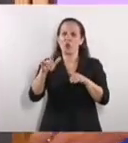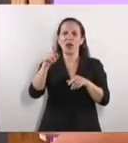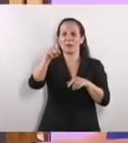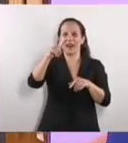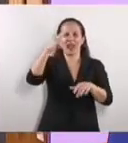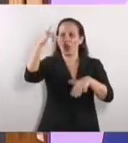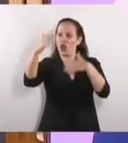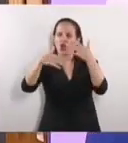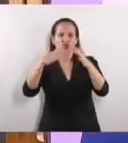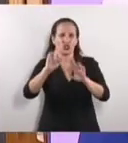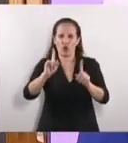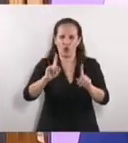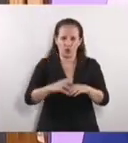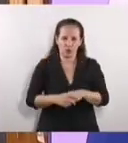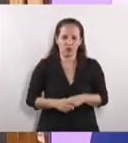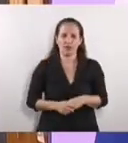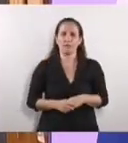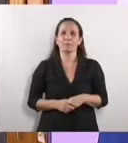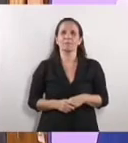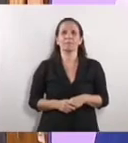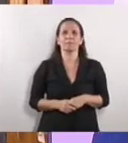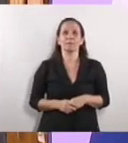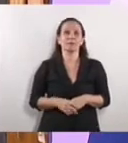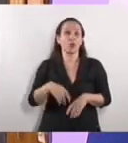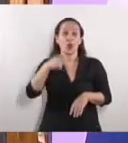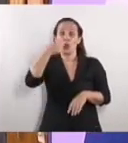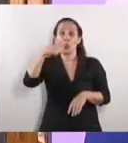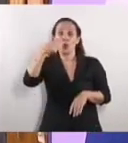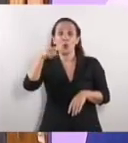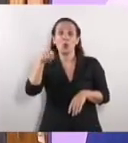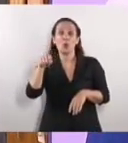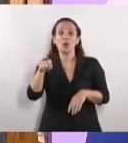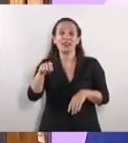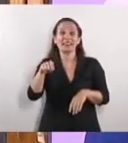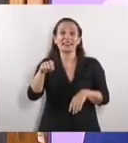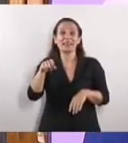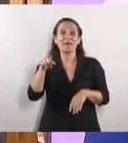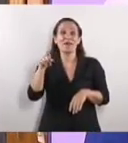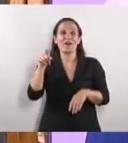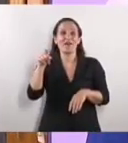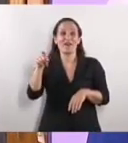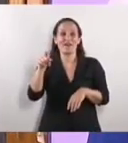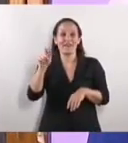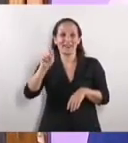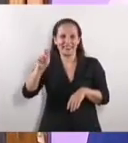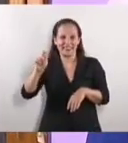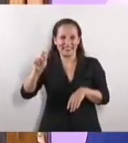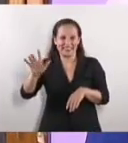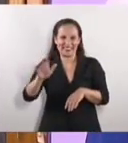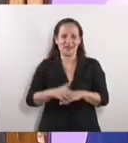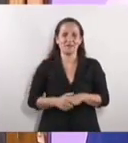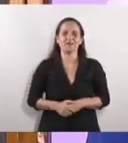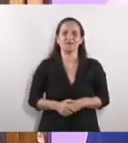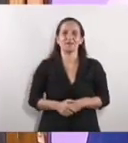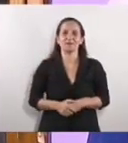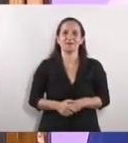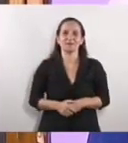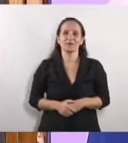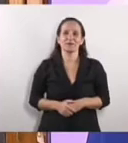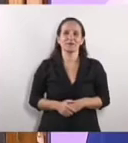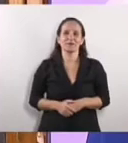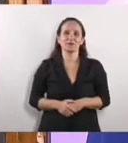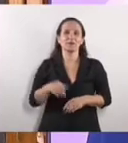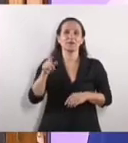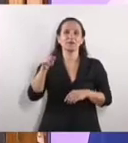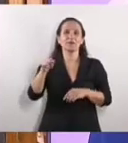confunden. Entonces, ahí está. Lo último que quedaba de la tiza. Y acá entonces estoy representando